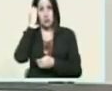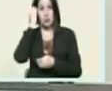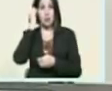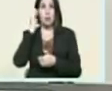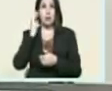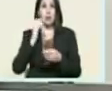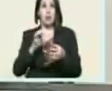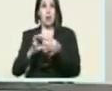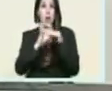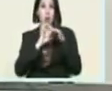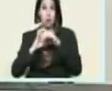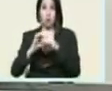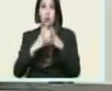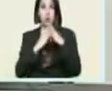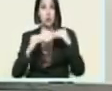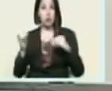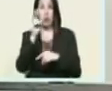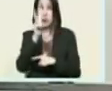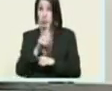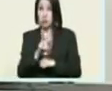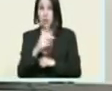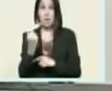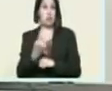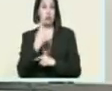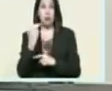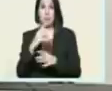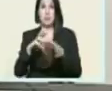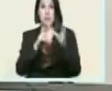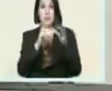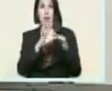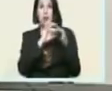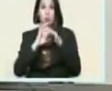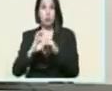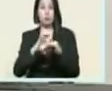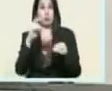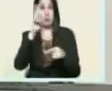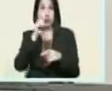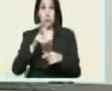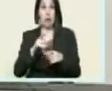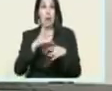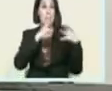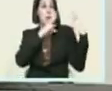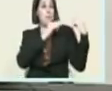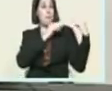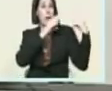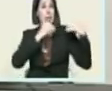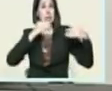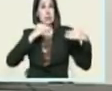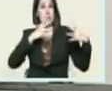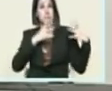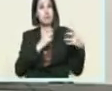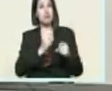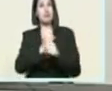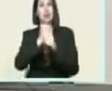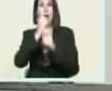De la unión de toda Venezuela. Solo la unión de toda Venezuela, en la esperanza de un futuro